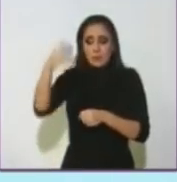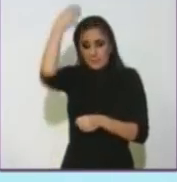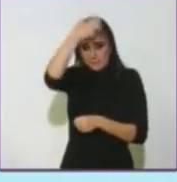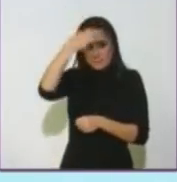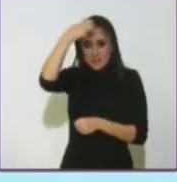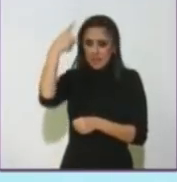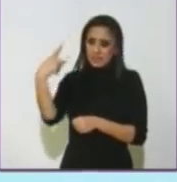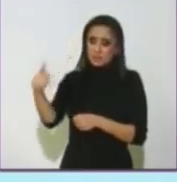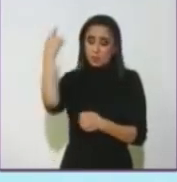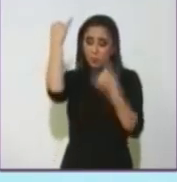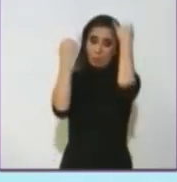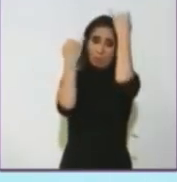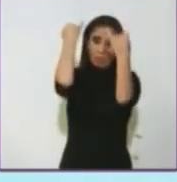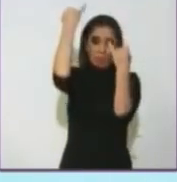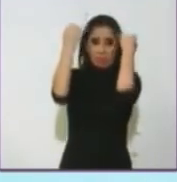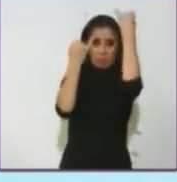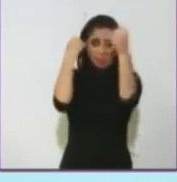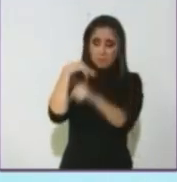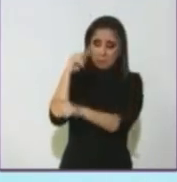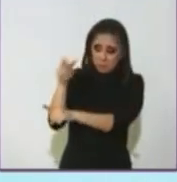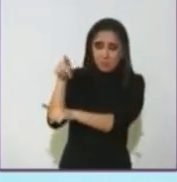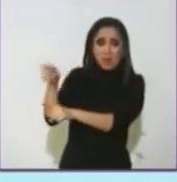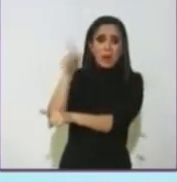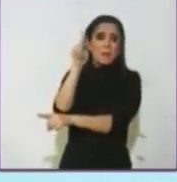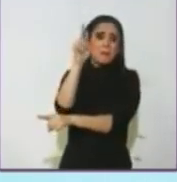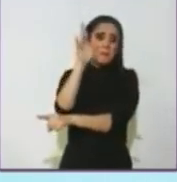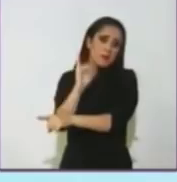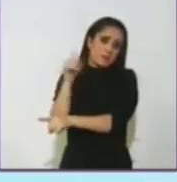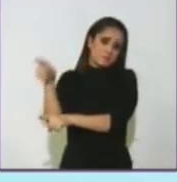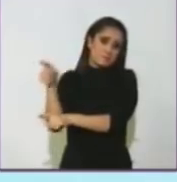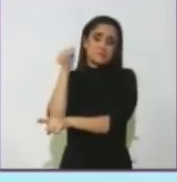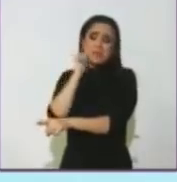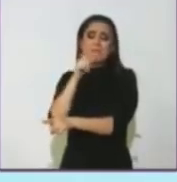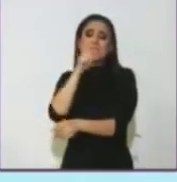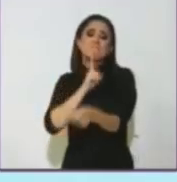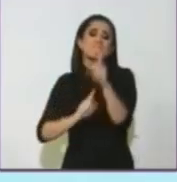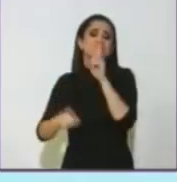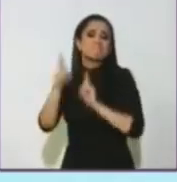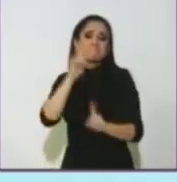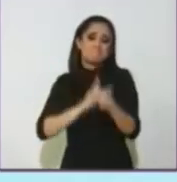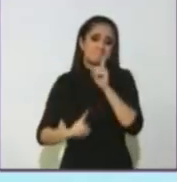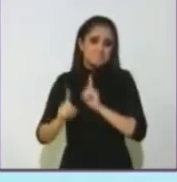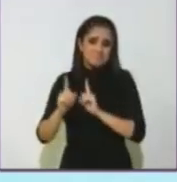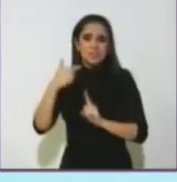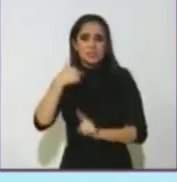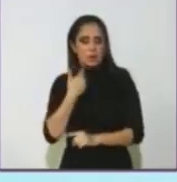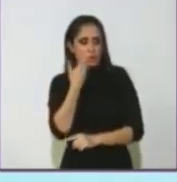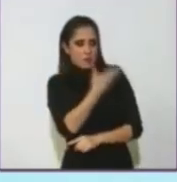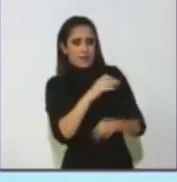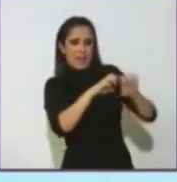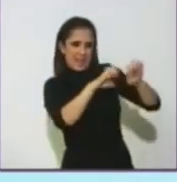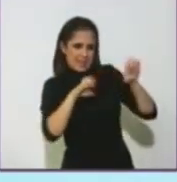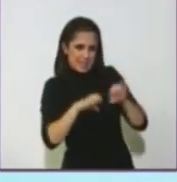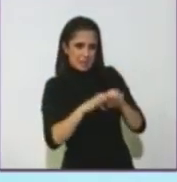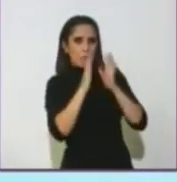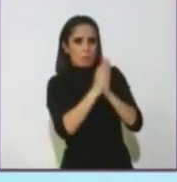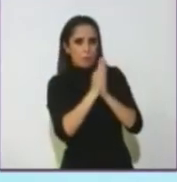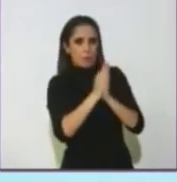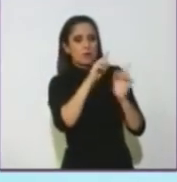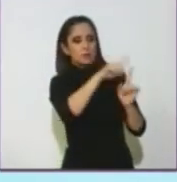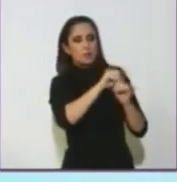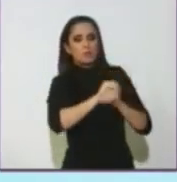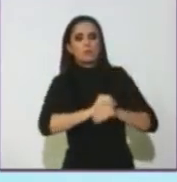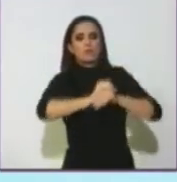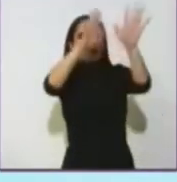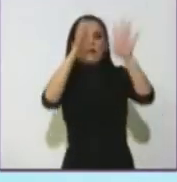que es evidente que como buen periodista pues viene a calumniar quiero pedirle a mi equipo que por favor suba a mis redes